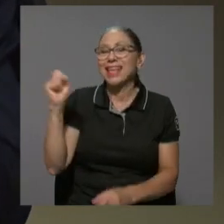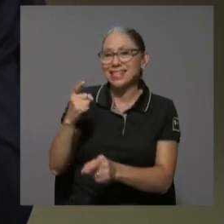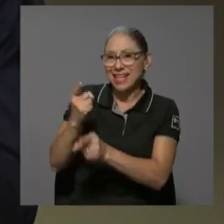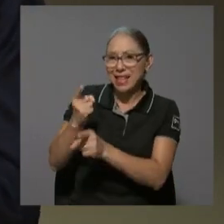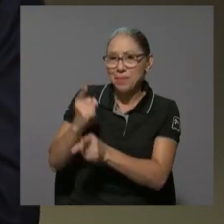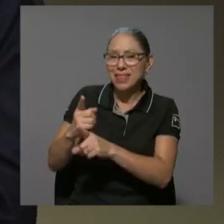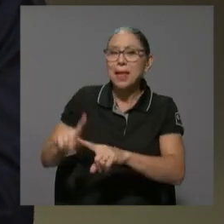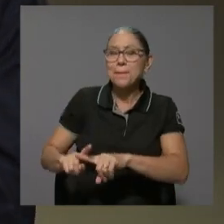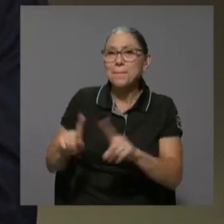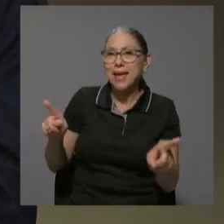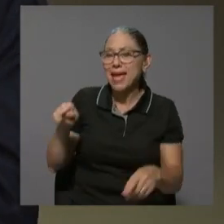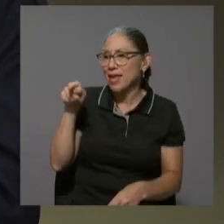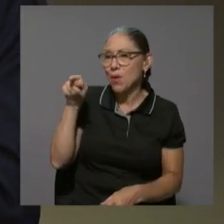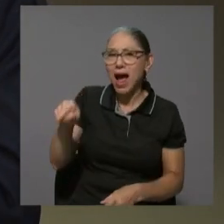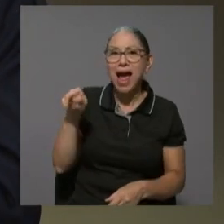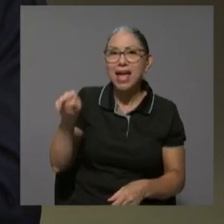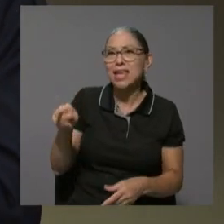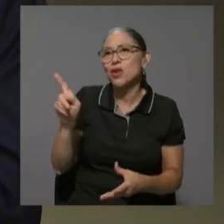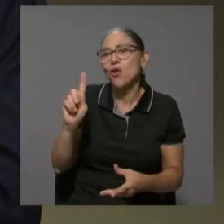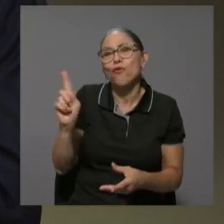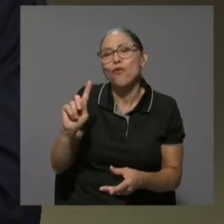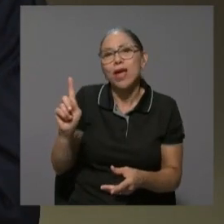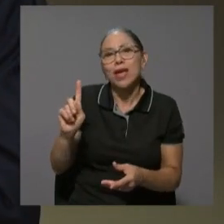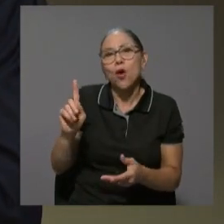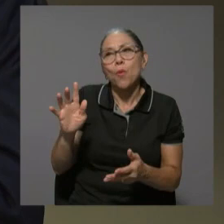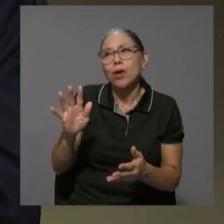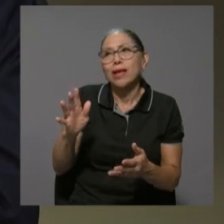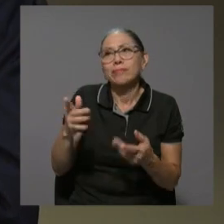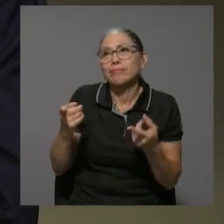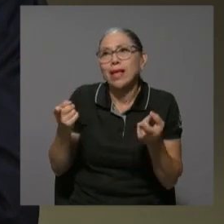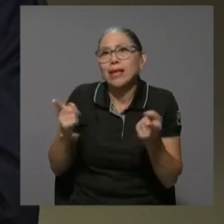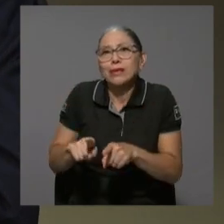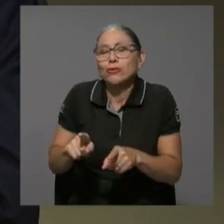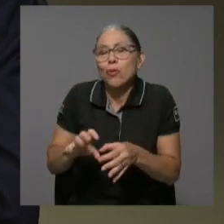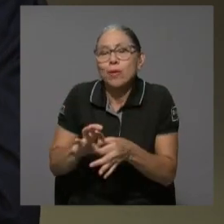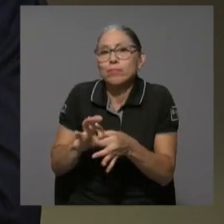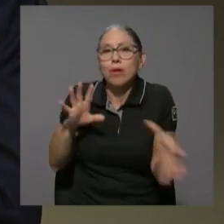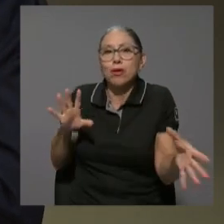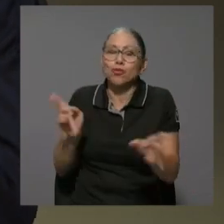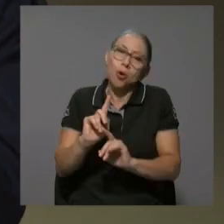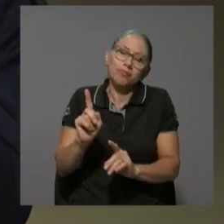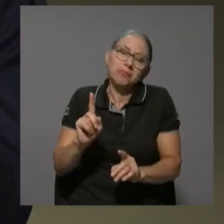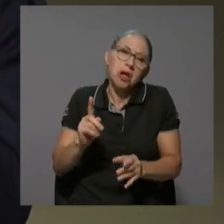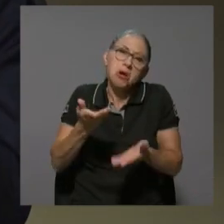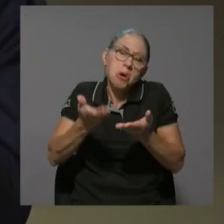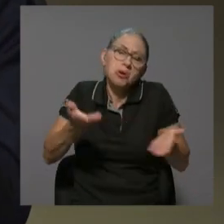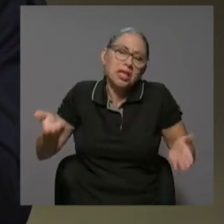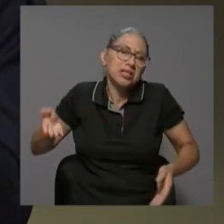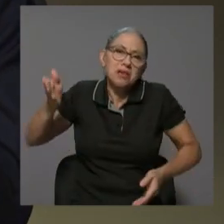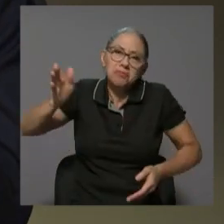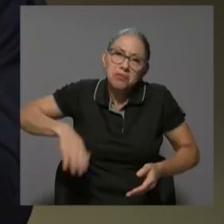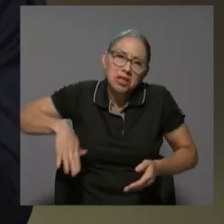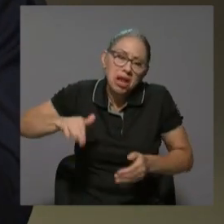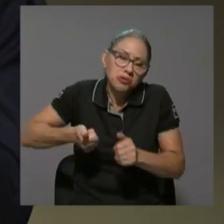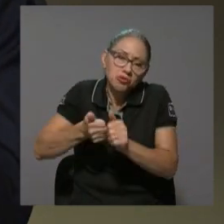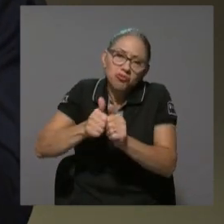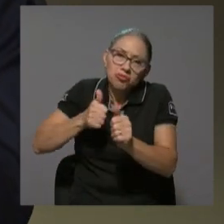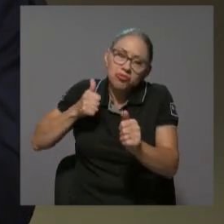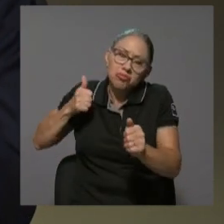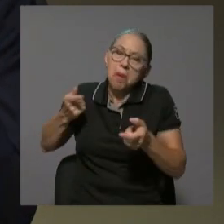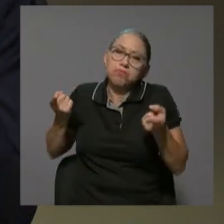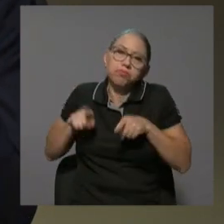fue simplemente retrasos, ¿verdad? Que ocurren con muchísima frecuencia. Lo que yo me propongo en este